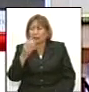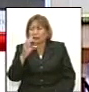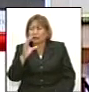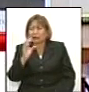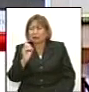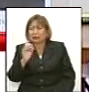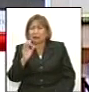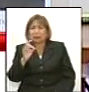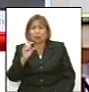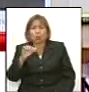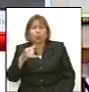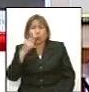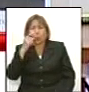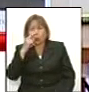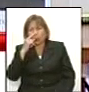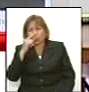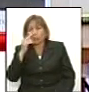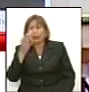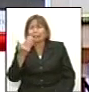125.800.087, en junio